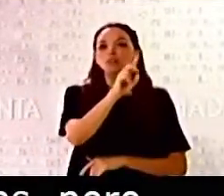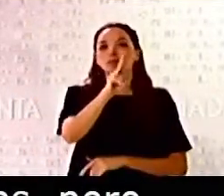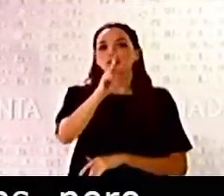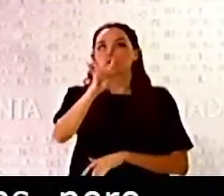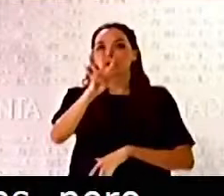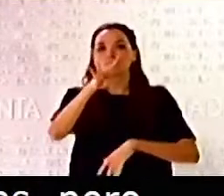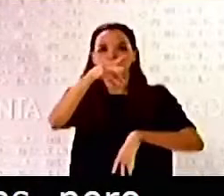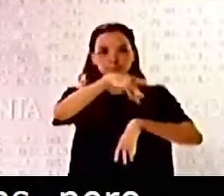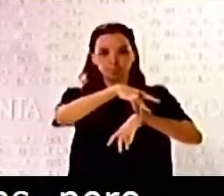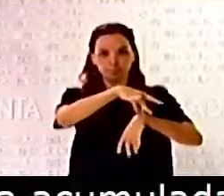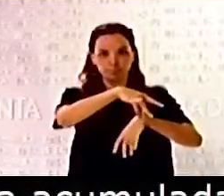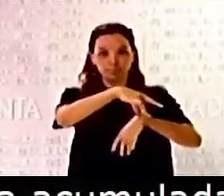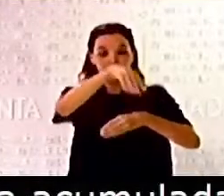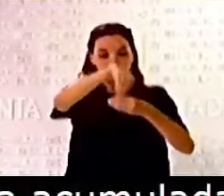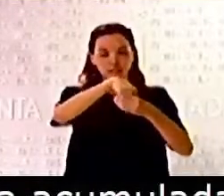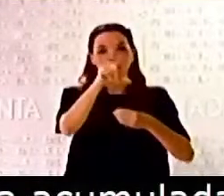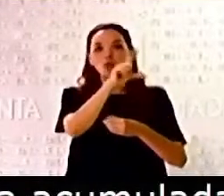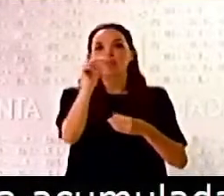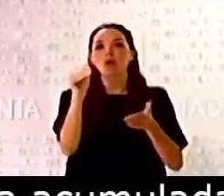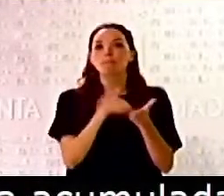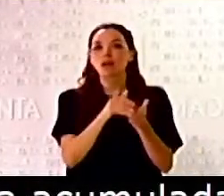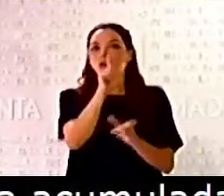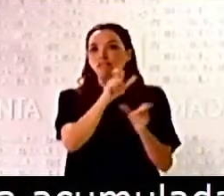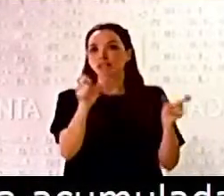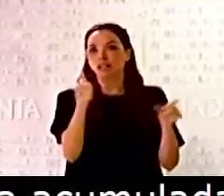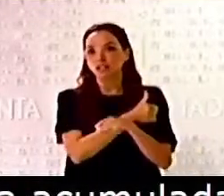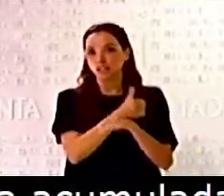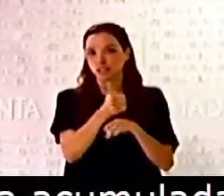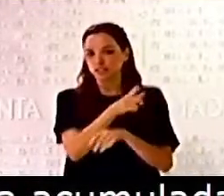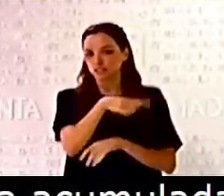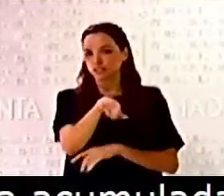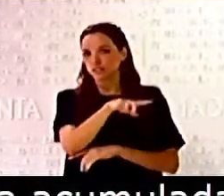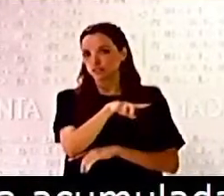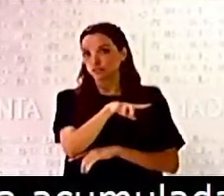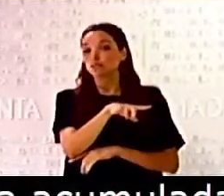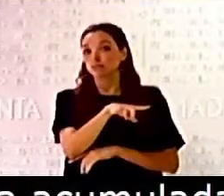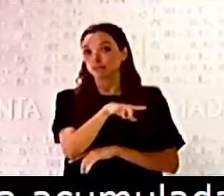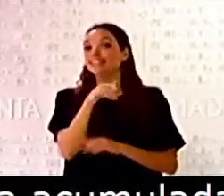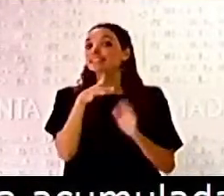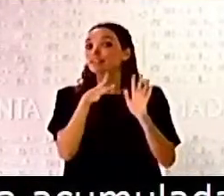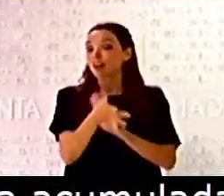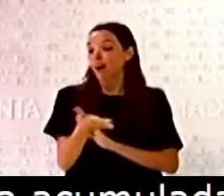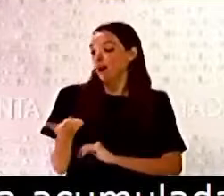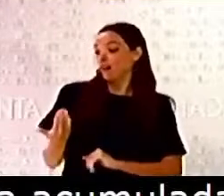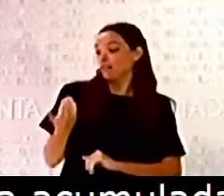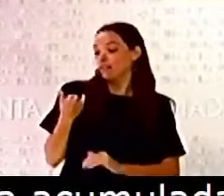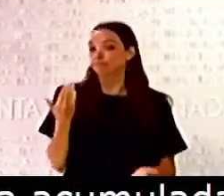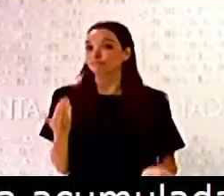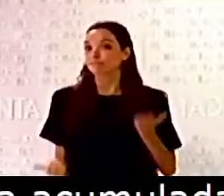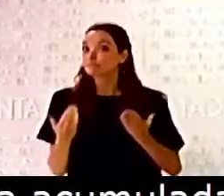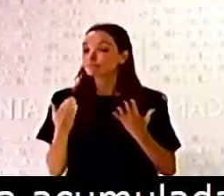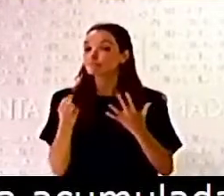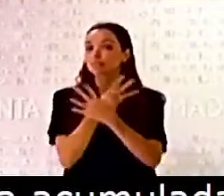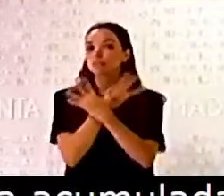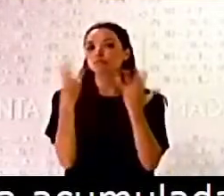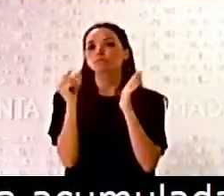casos por 100.000 habitantes. Eso quiere decir que con respecto al día de ayer hemos bajado en 18